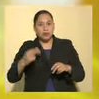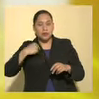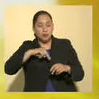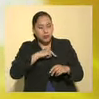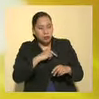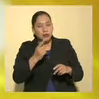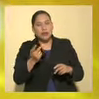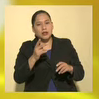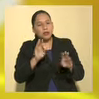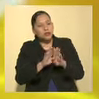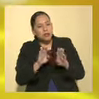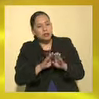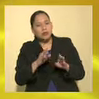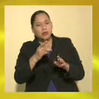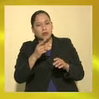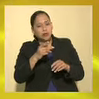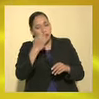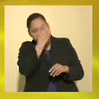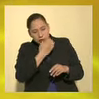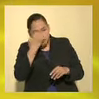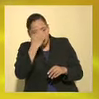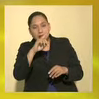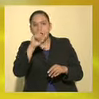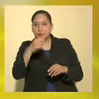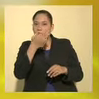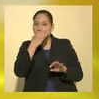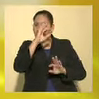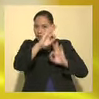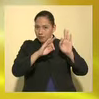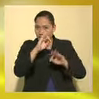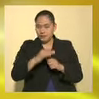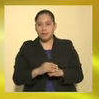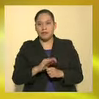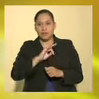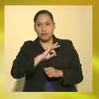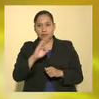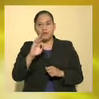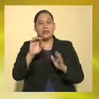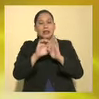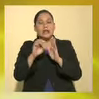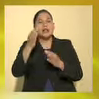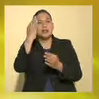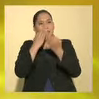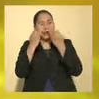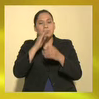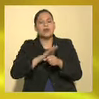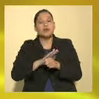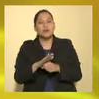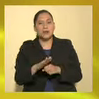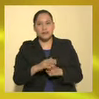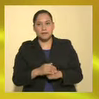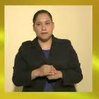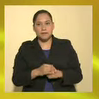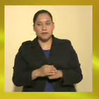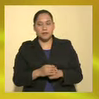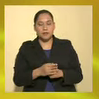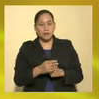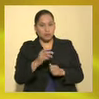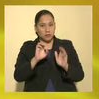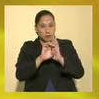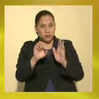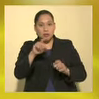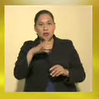al diagnóstico para dar el tratamiento. Ahora bien, contestando a tu pregunta con respecto al tratamiento, evidentemente, si es